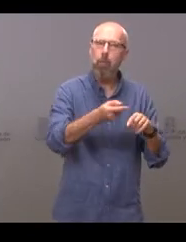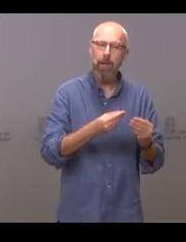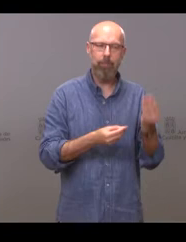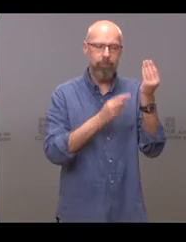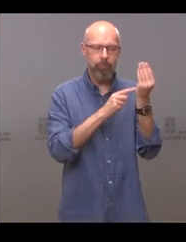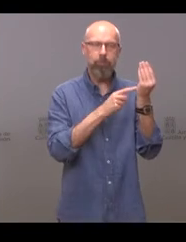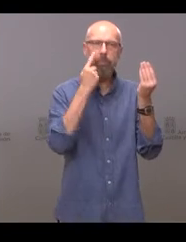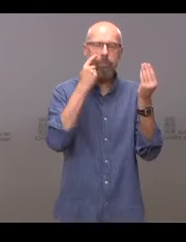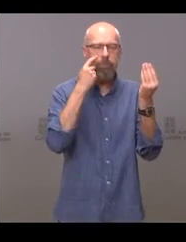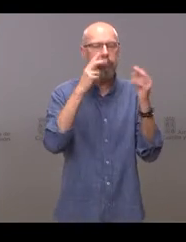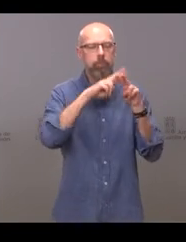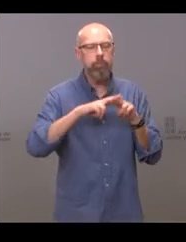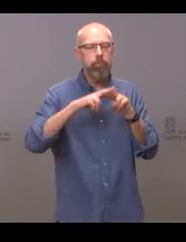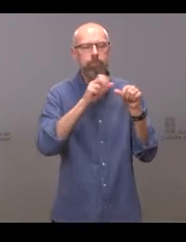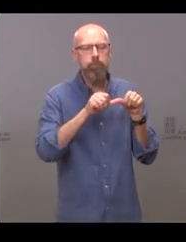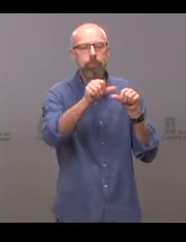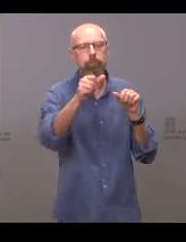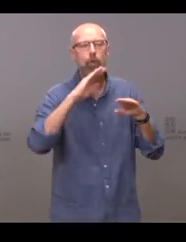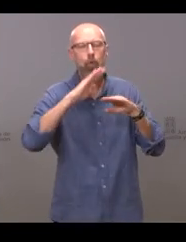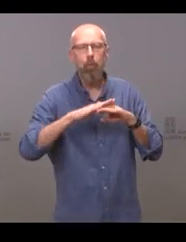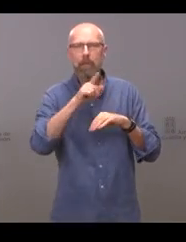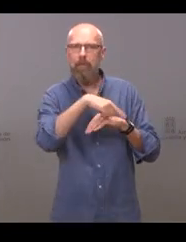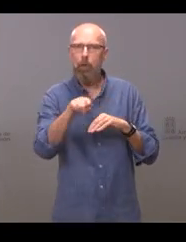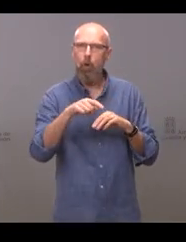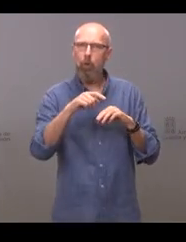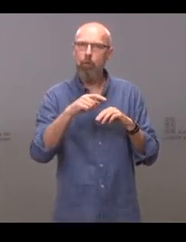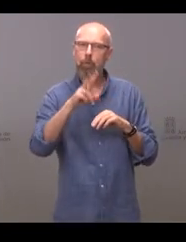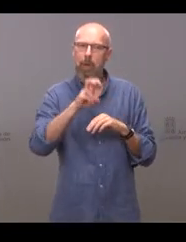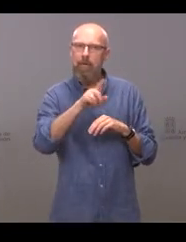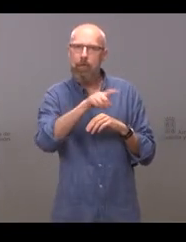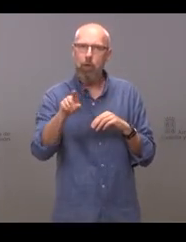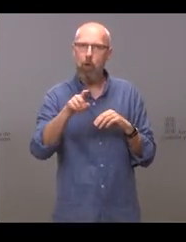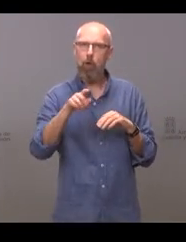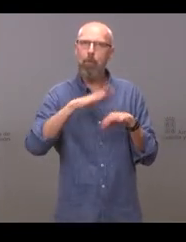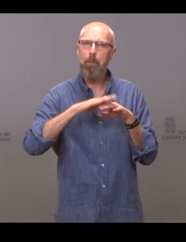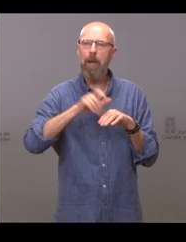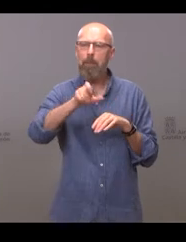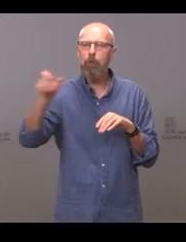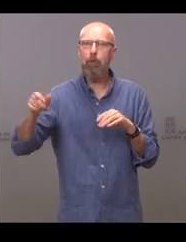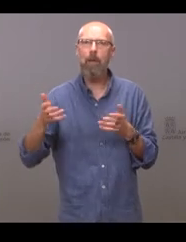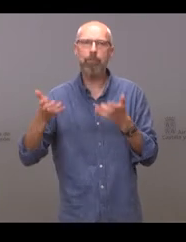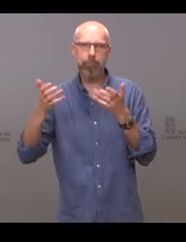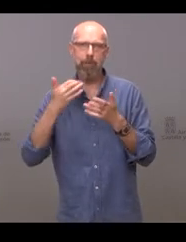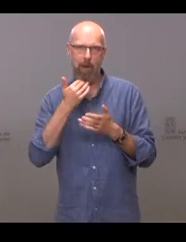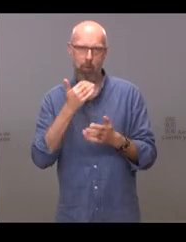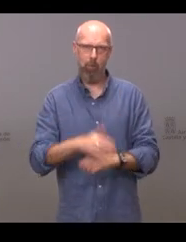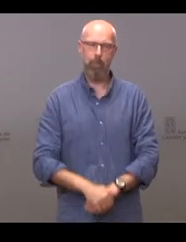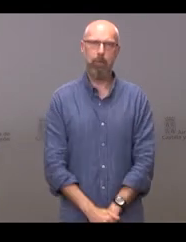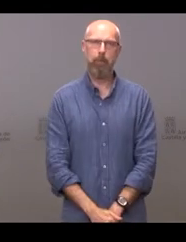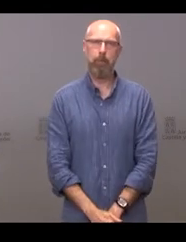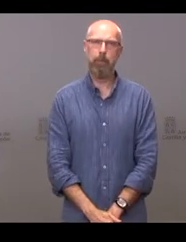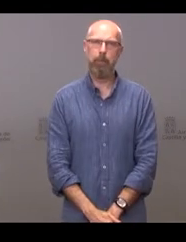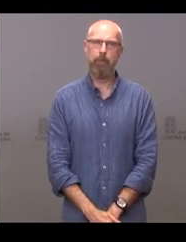se pueda beneficiar y para ver qué medidas correctoras podemos aplicar bueno